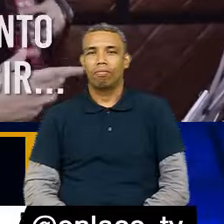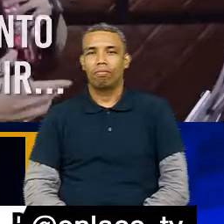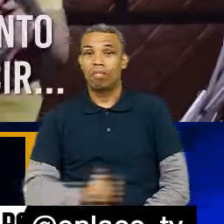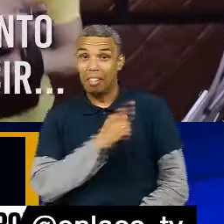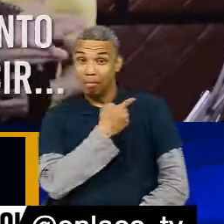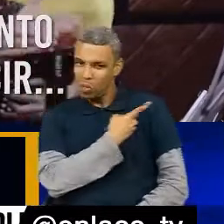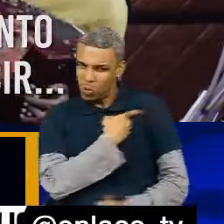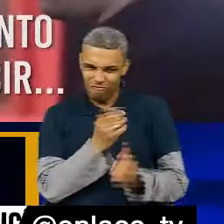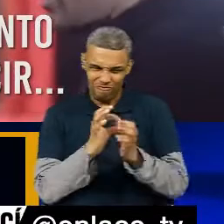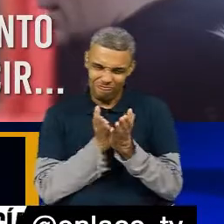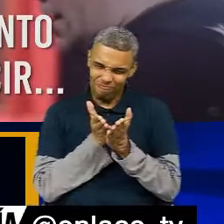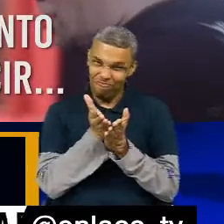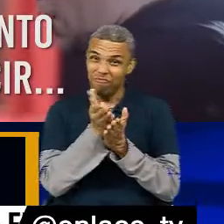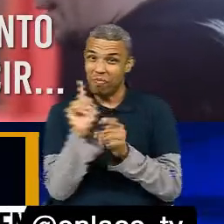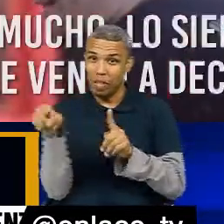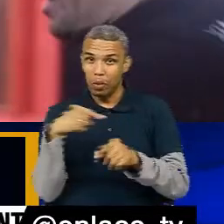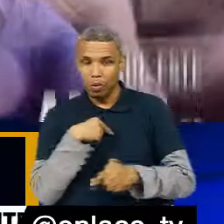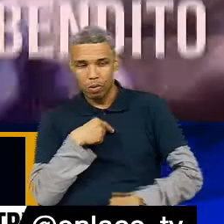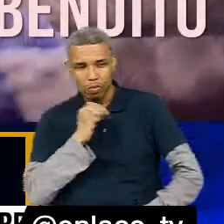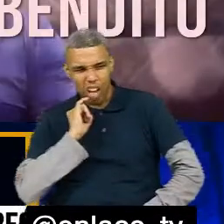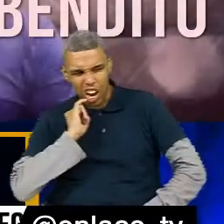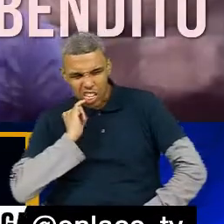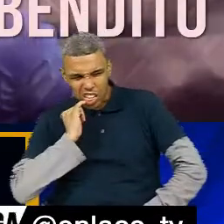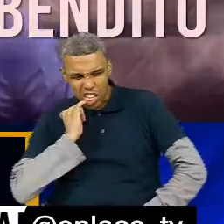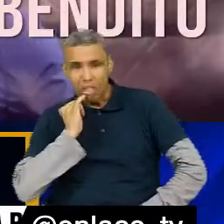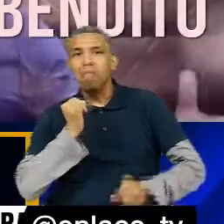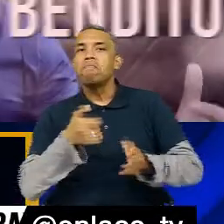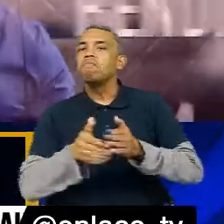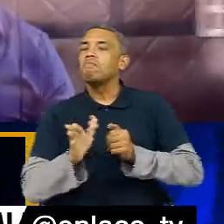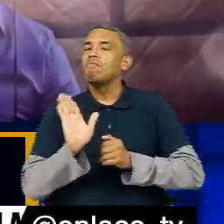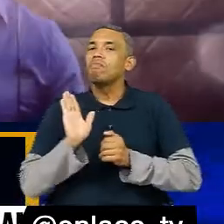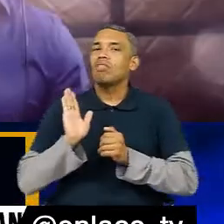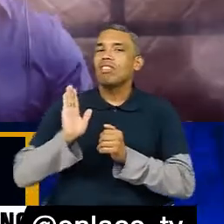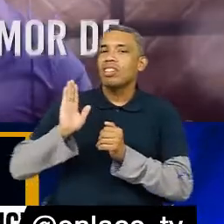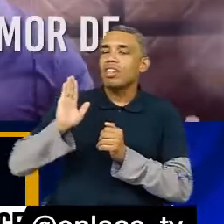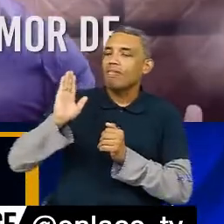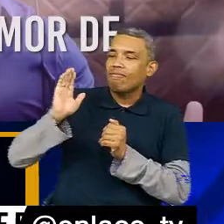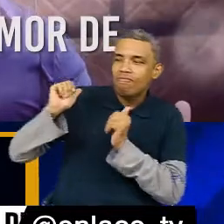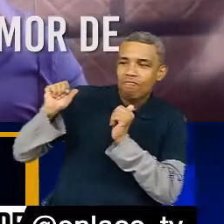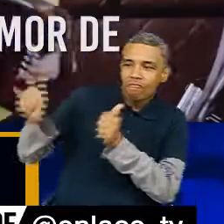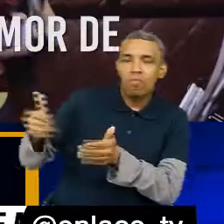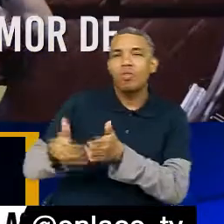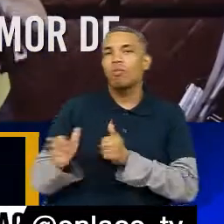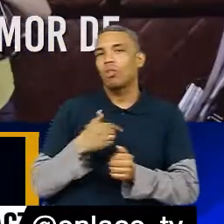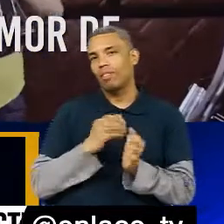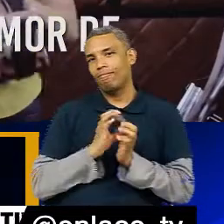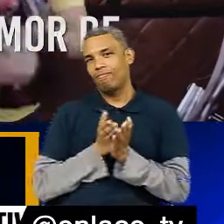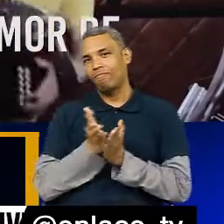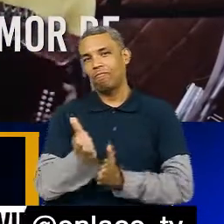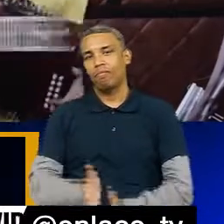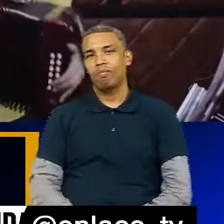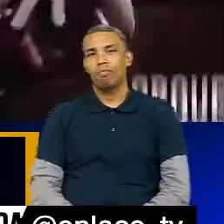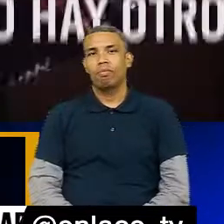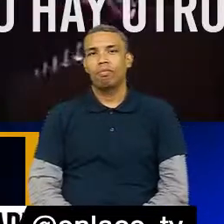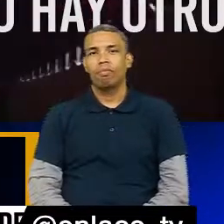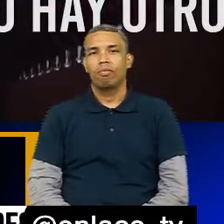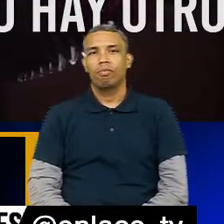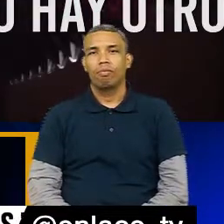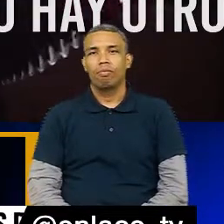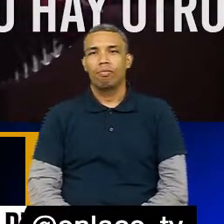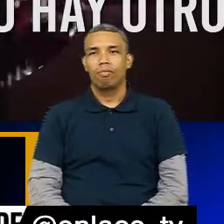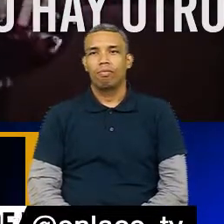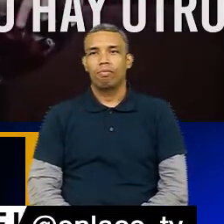envidia, por esto yo mucho lo siento, le vengo a decir que este amor